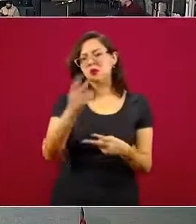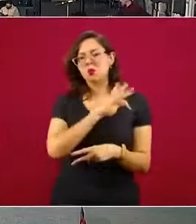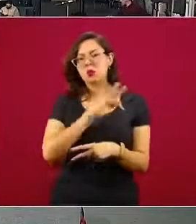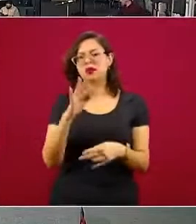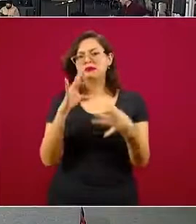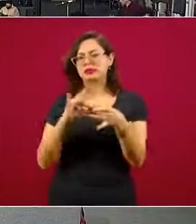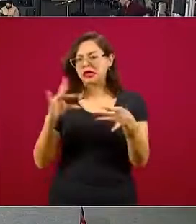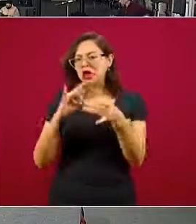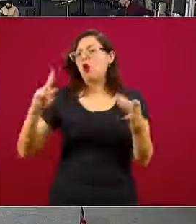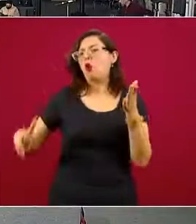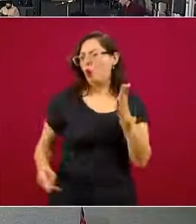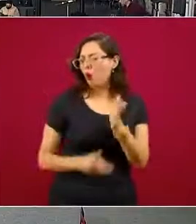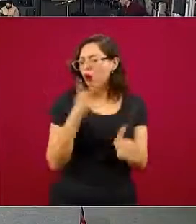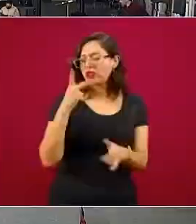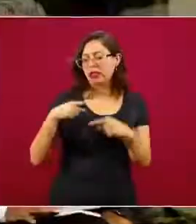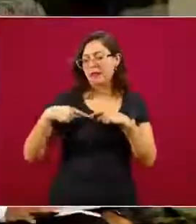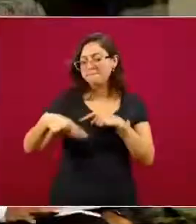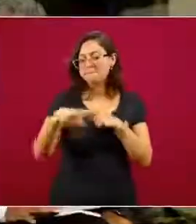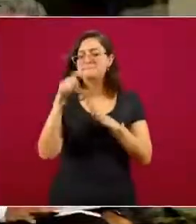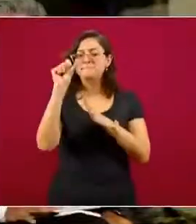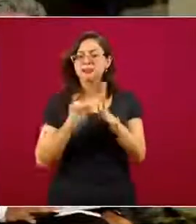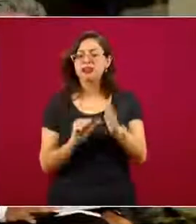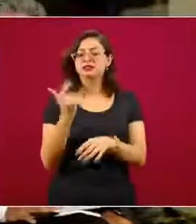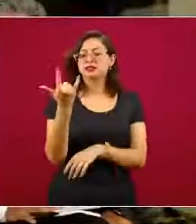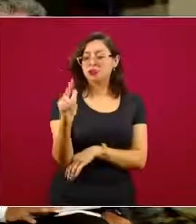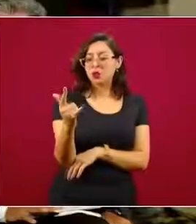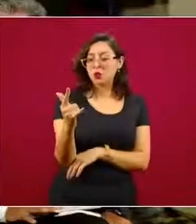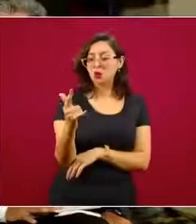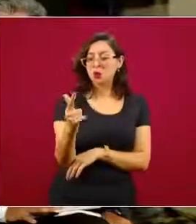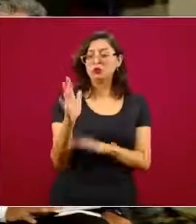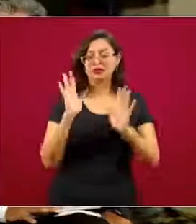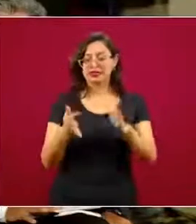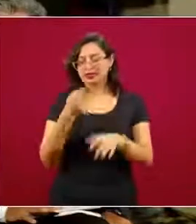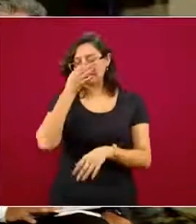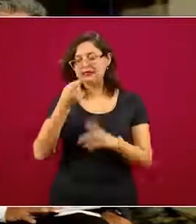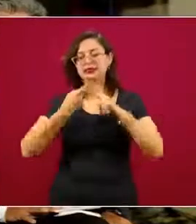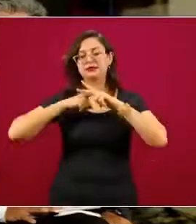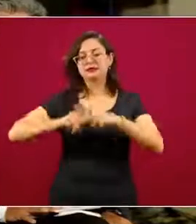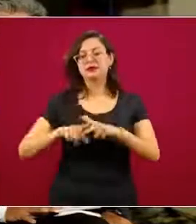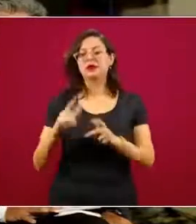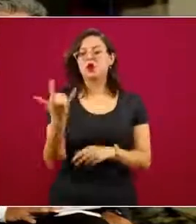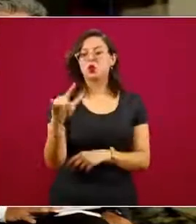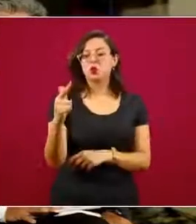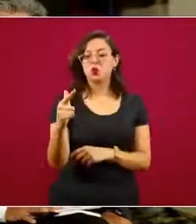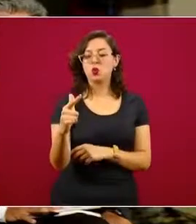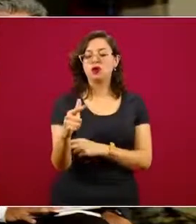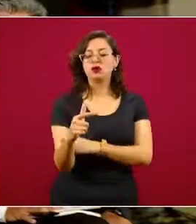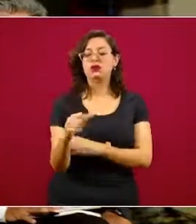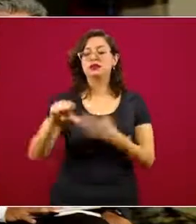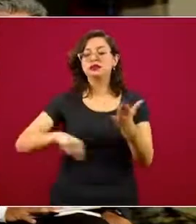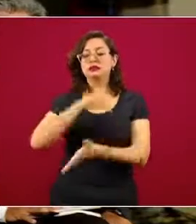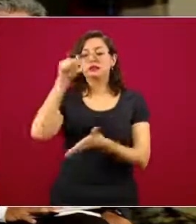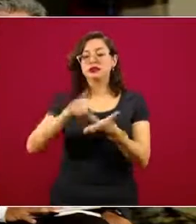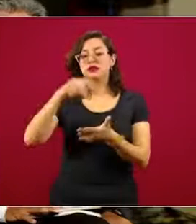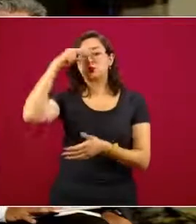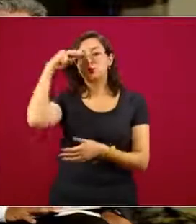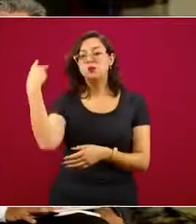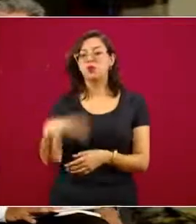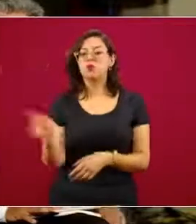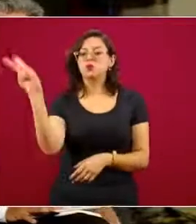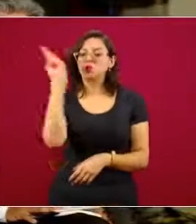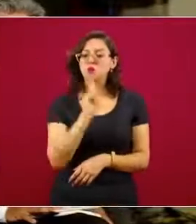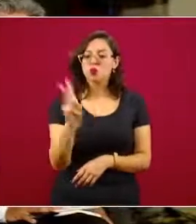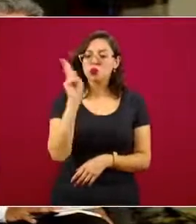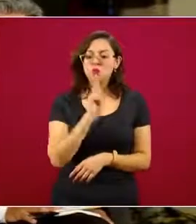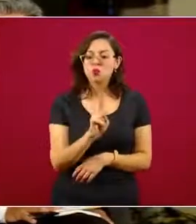poco de, en este mes de julio nos comentaba, que ya está por llegar el mes de julio, que se podría hacer en el Valle de México la prueba, si no mal